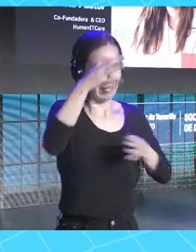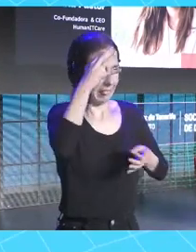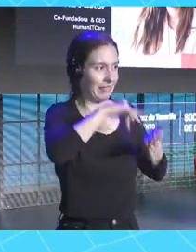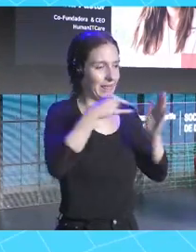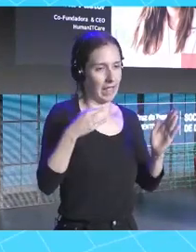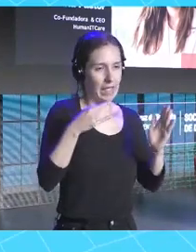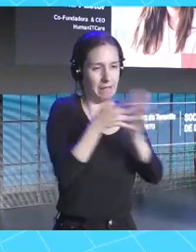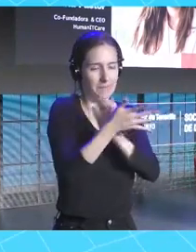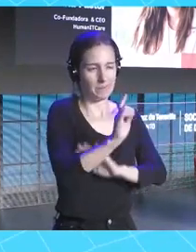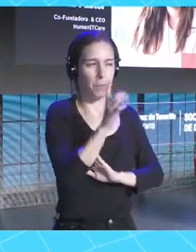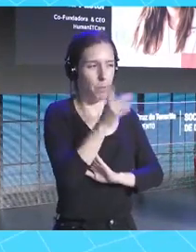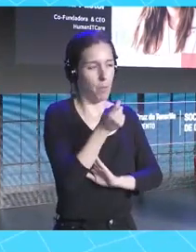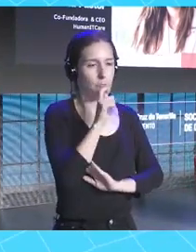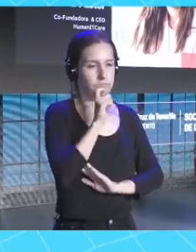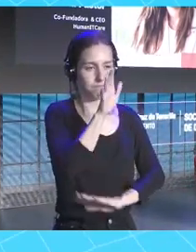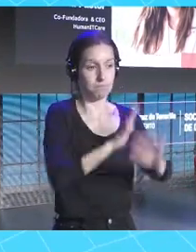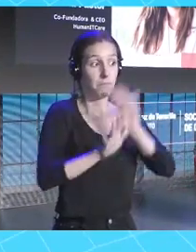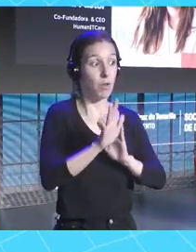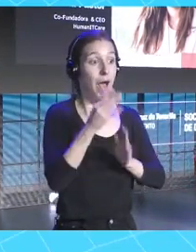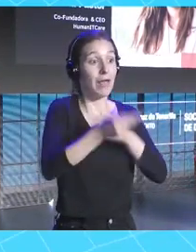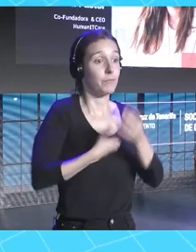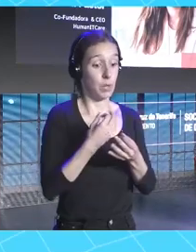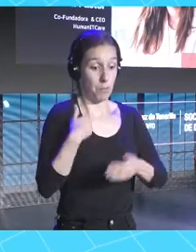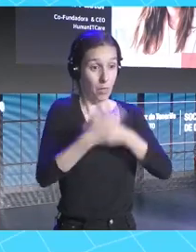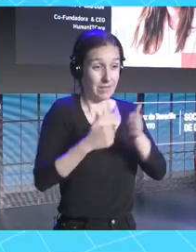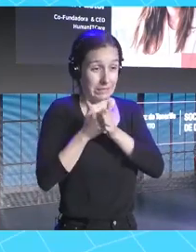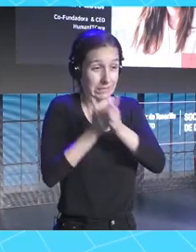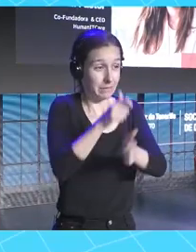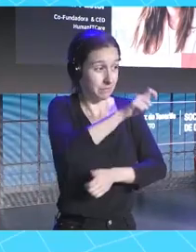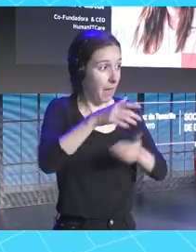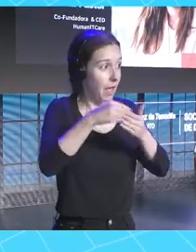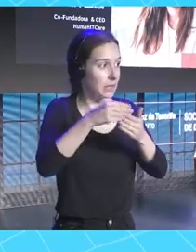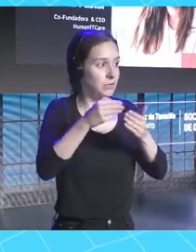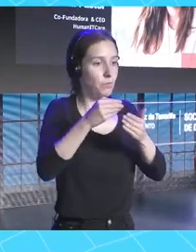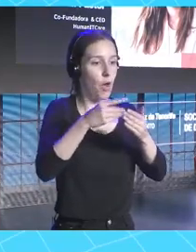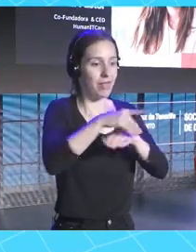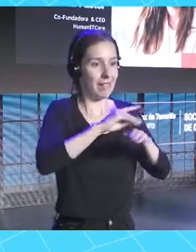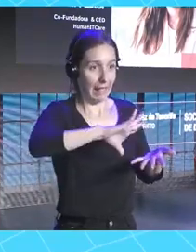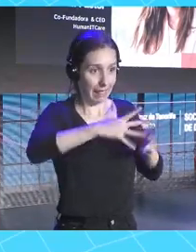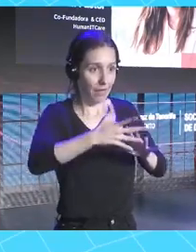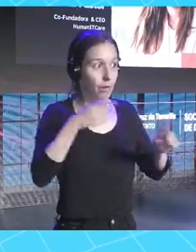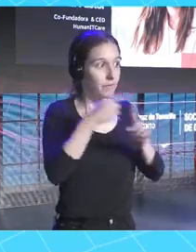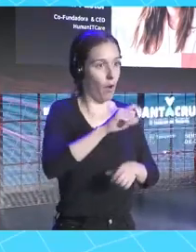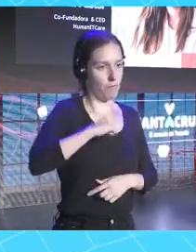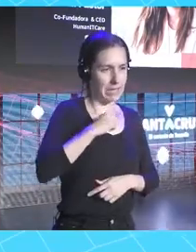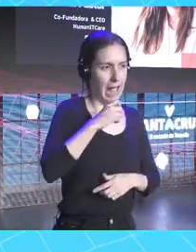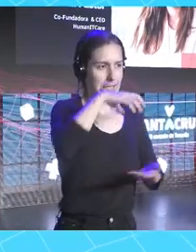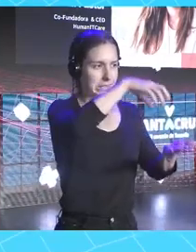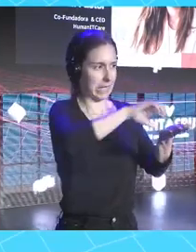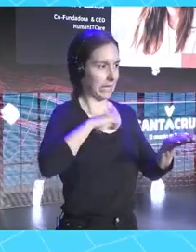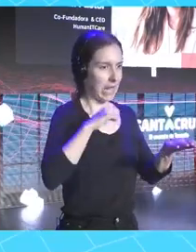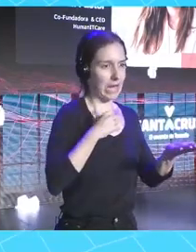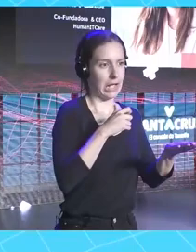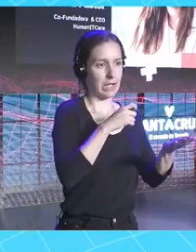complejo Pero al final lo que hacemos Es todo el proceso de seguimiento del paciente lo hemos digitalizado y permitimos que hospitales clínicas aseguradoras